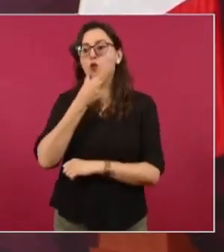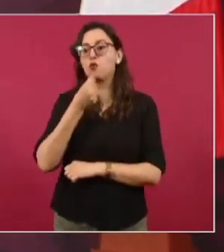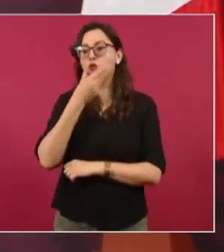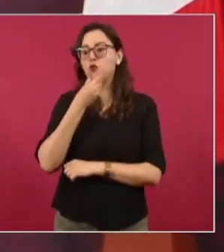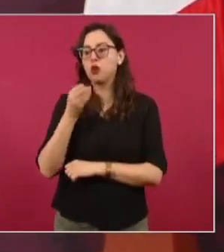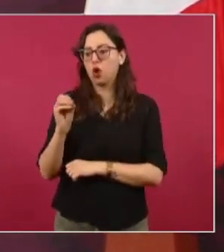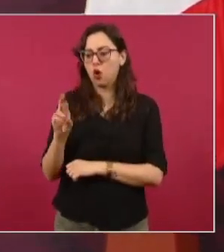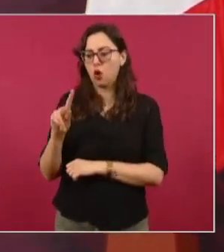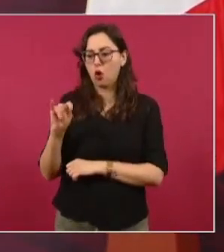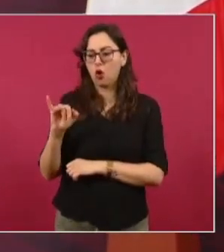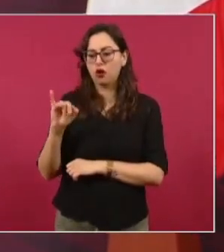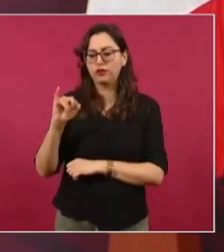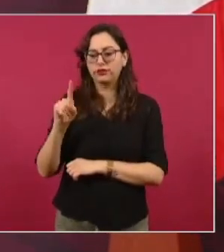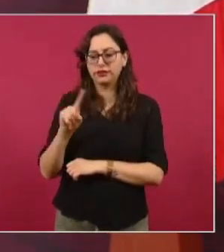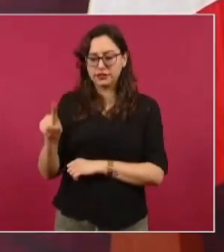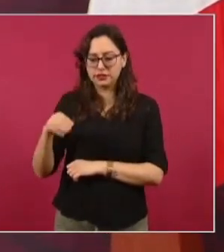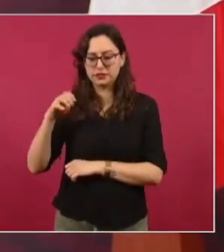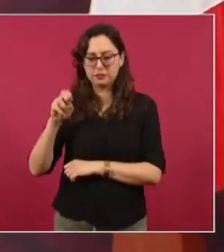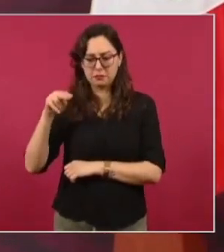razonables